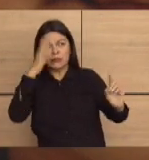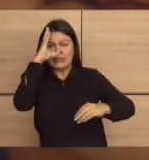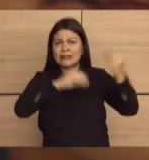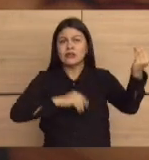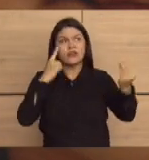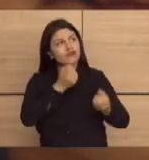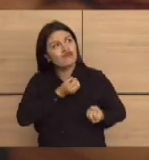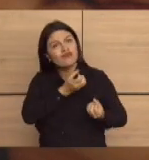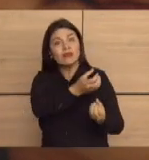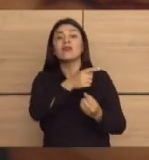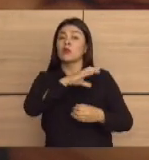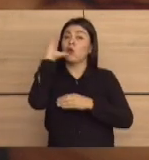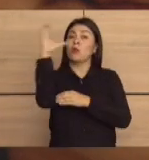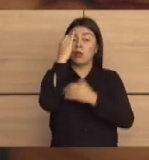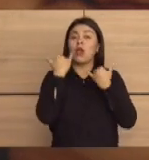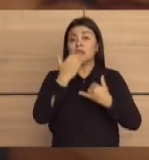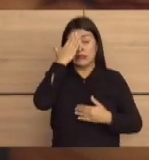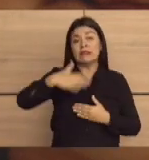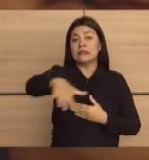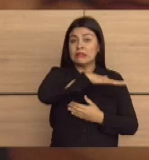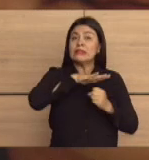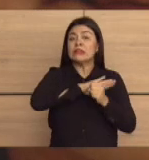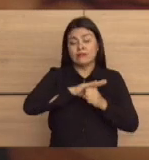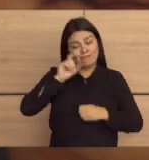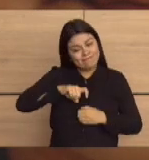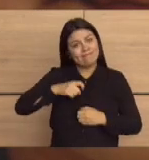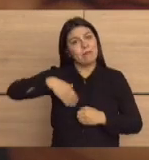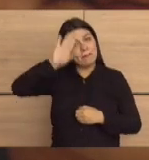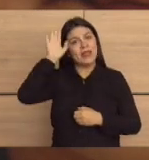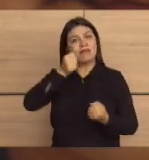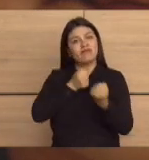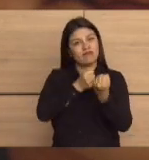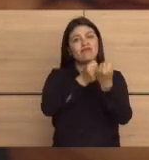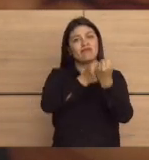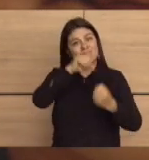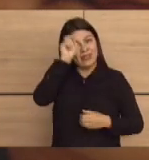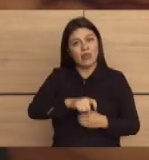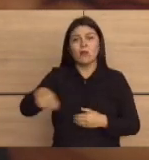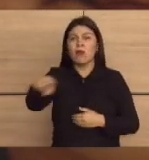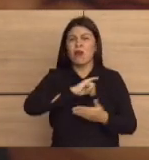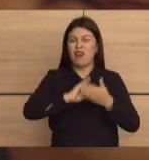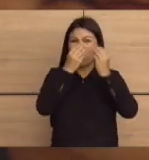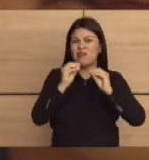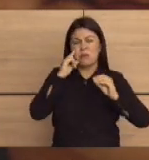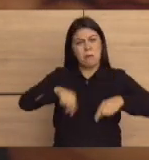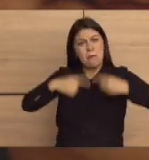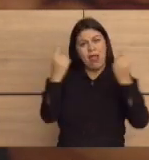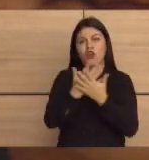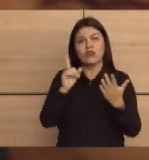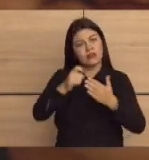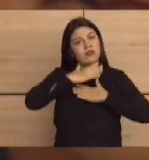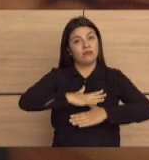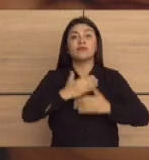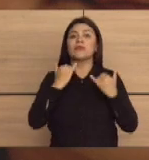aportarle a este país que tanto necesita de esta generación, de una forma armónica y de una forma pacífica. En nombre del Ministerio de